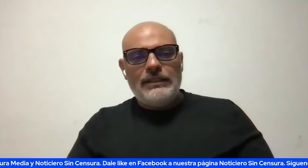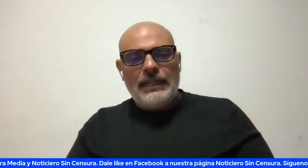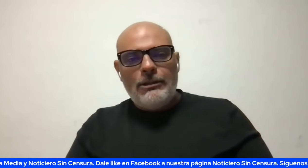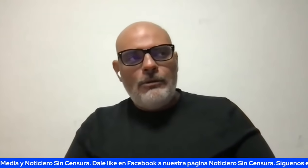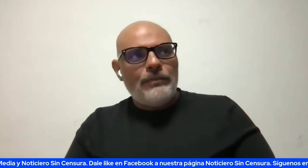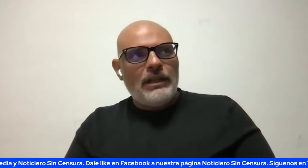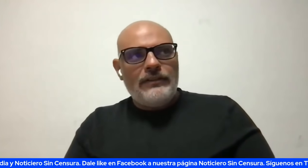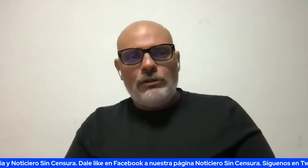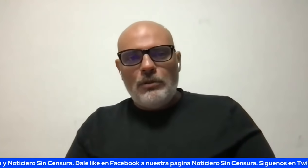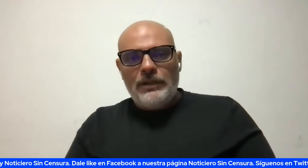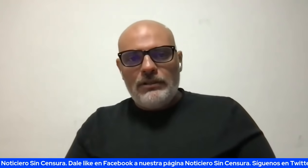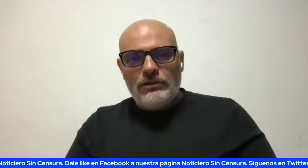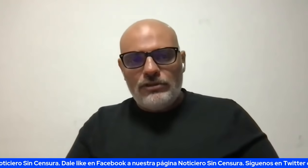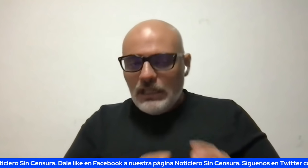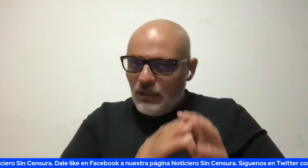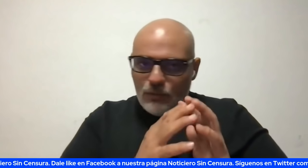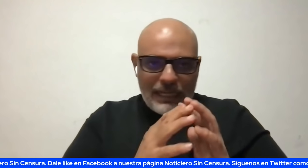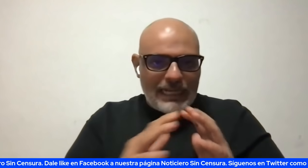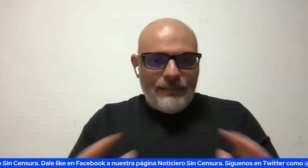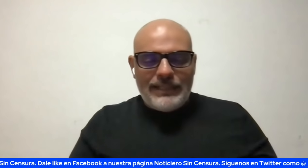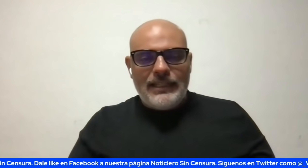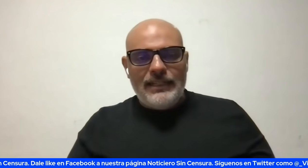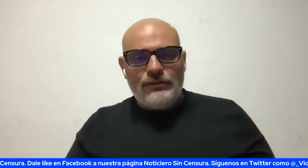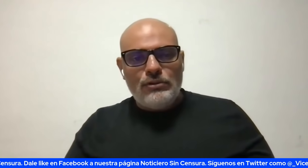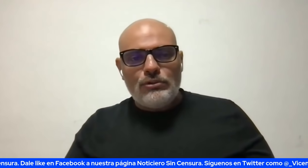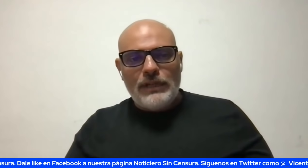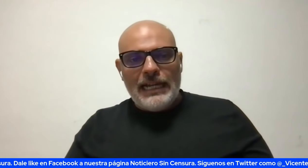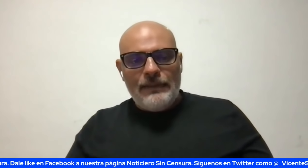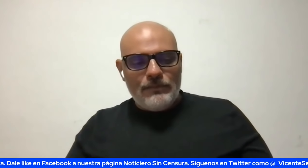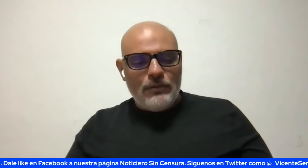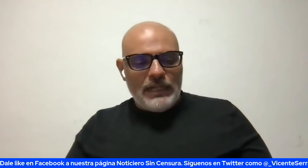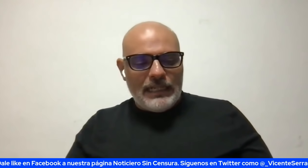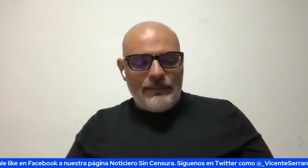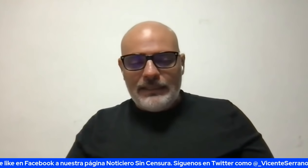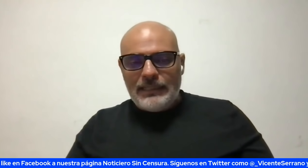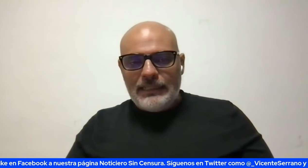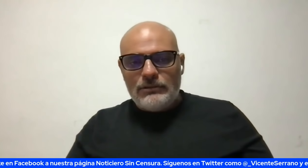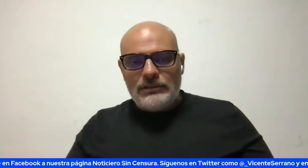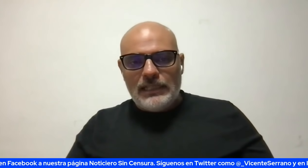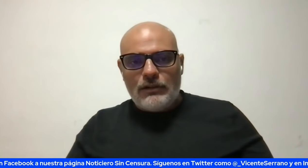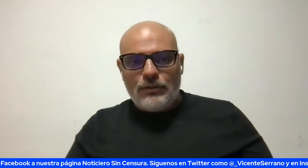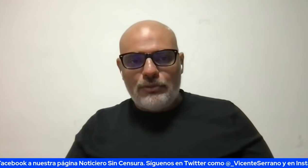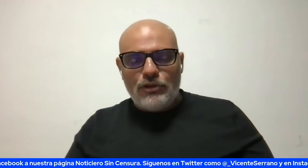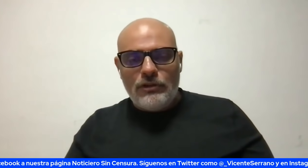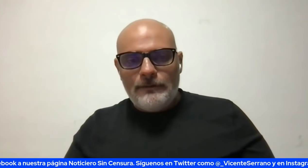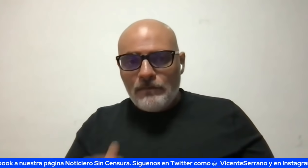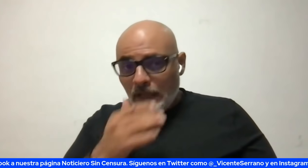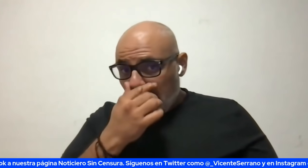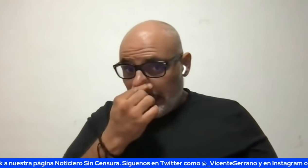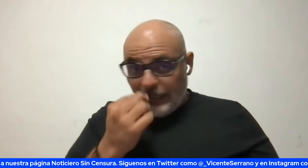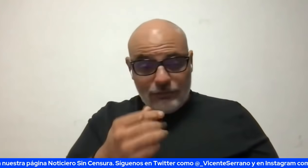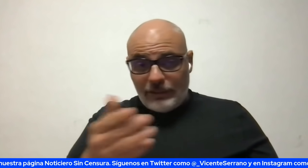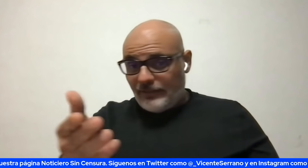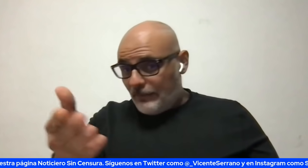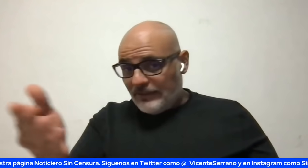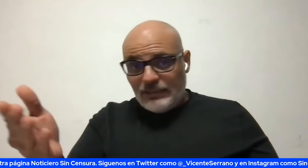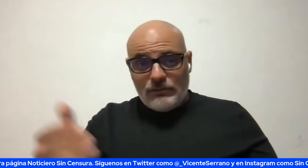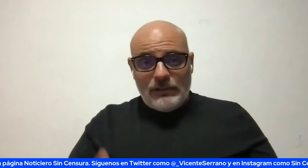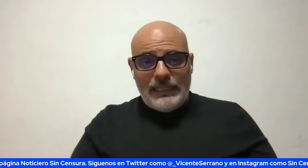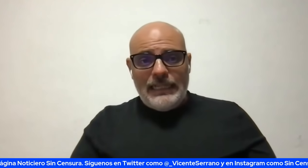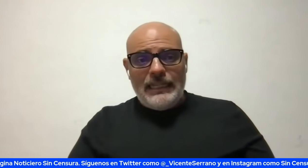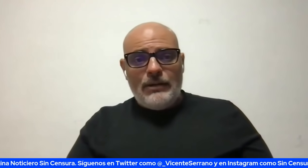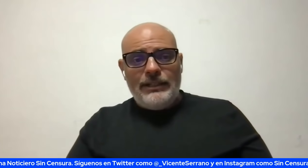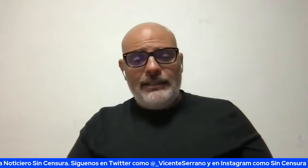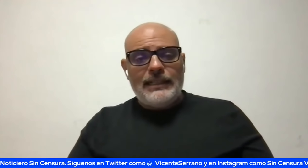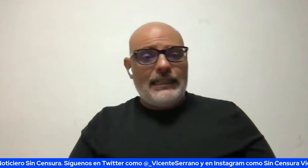Obrador ha enfrentado en estos momentos una gran batalla estructural, una gran batalla contra la corrupción. Esto que está